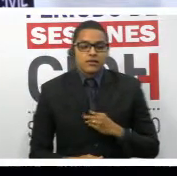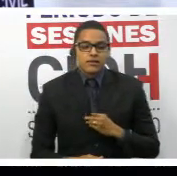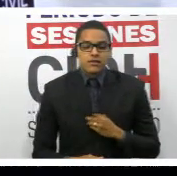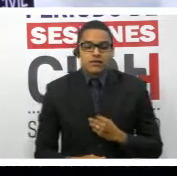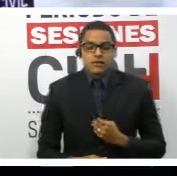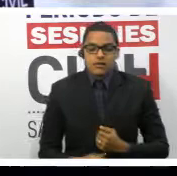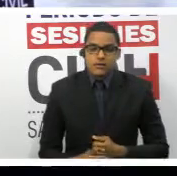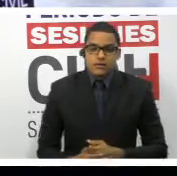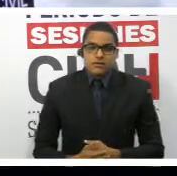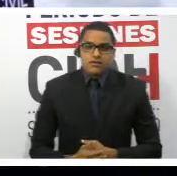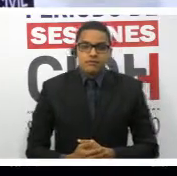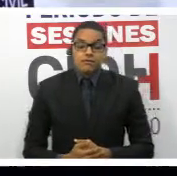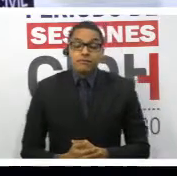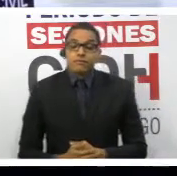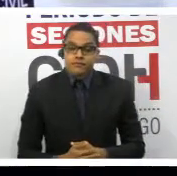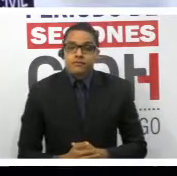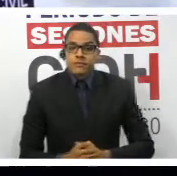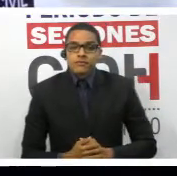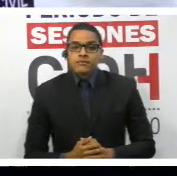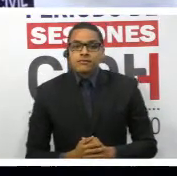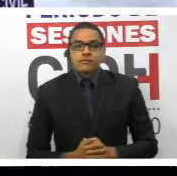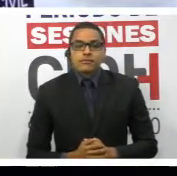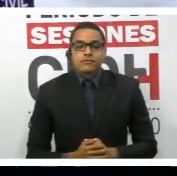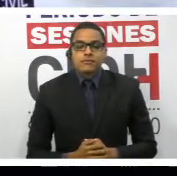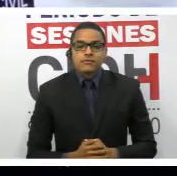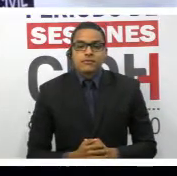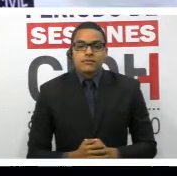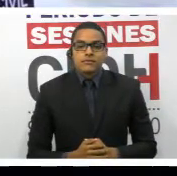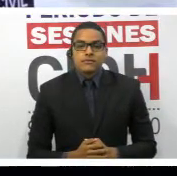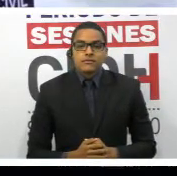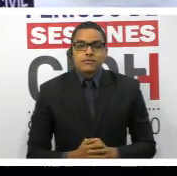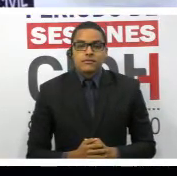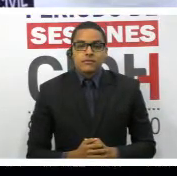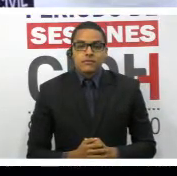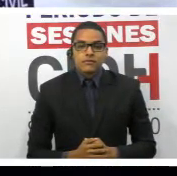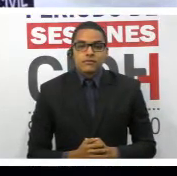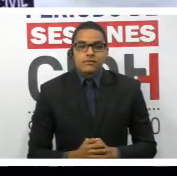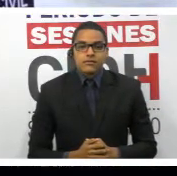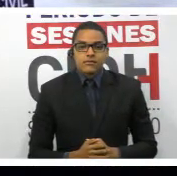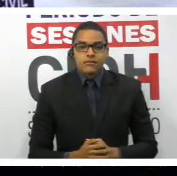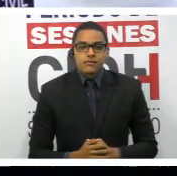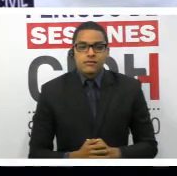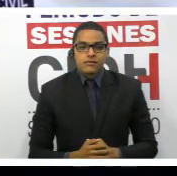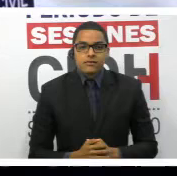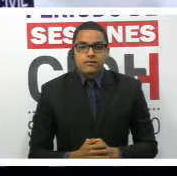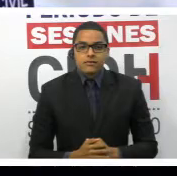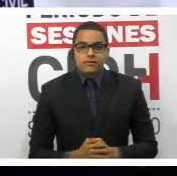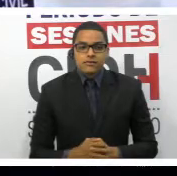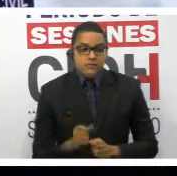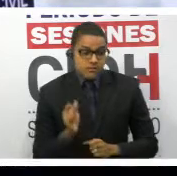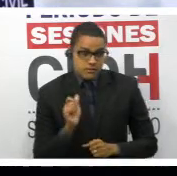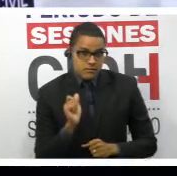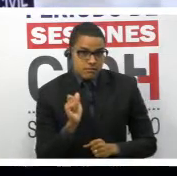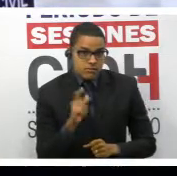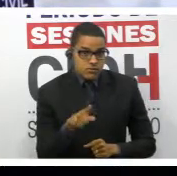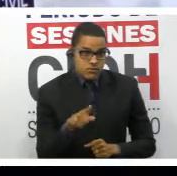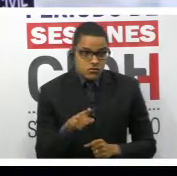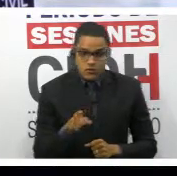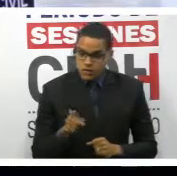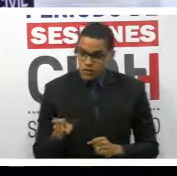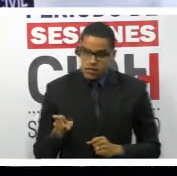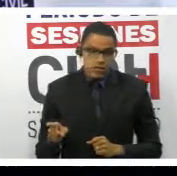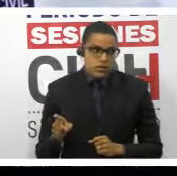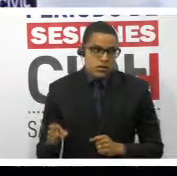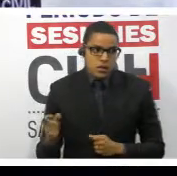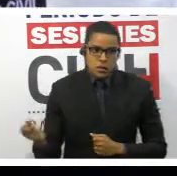bien con relación a la inquietud la pregunta que que hace